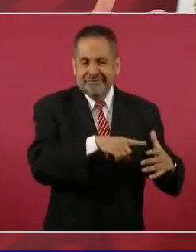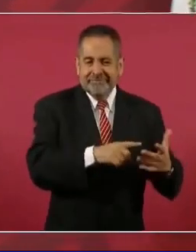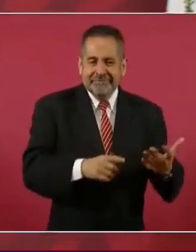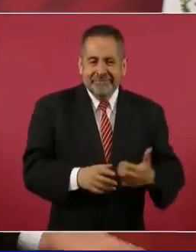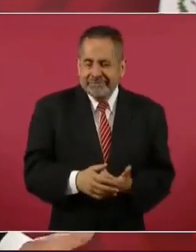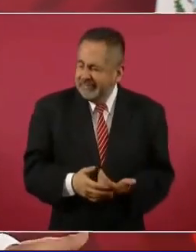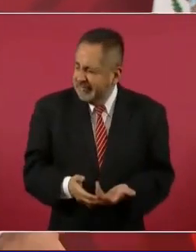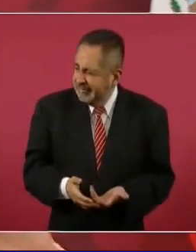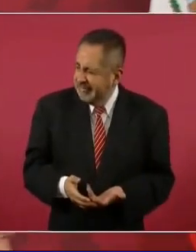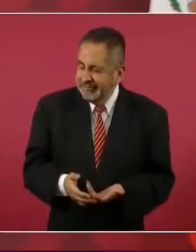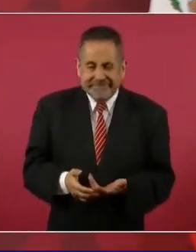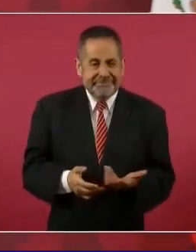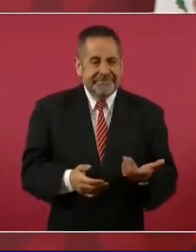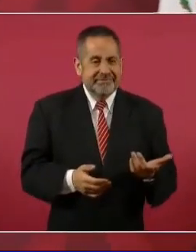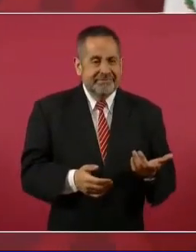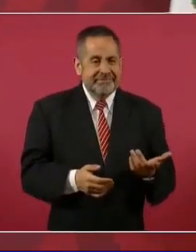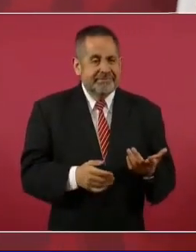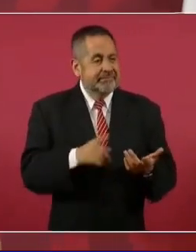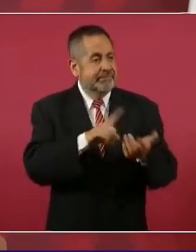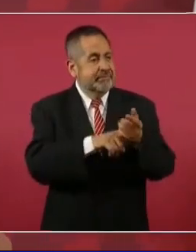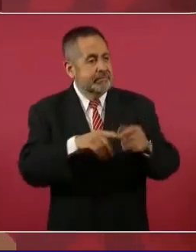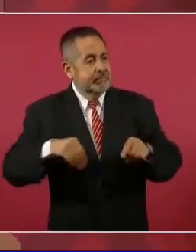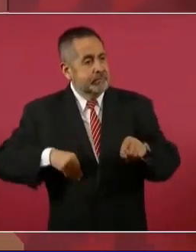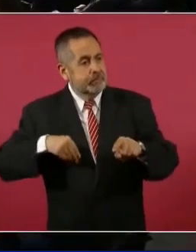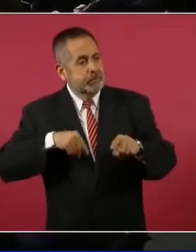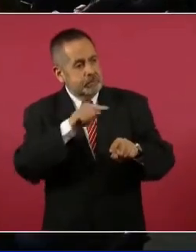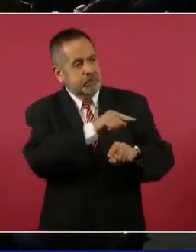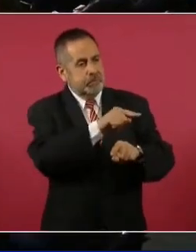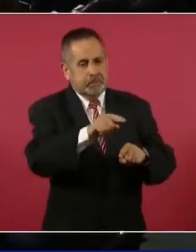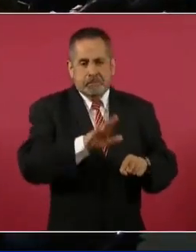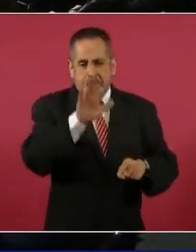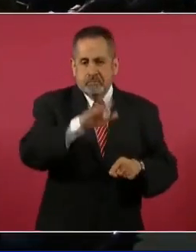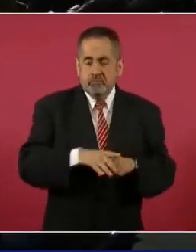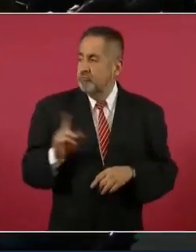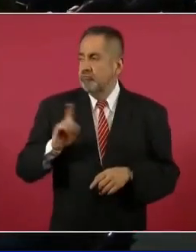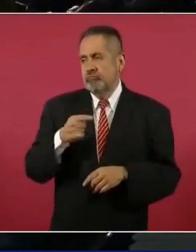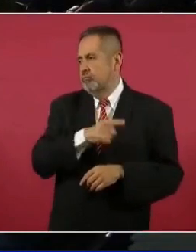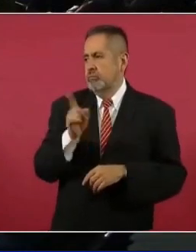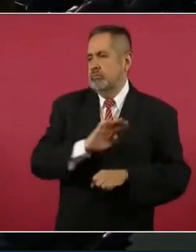de los presuntos responsables de hechos